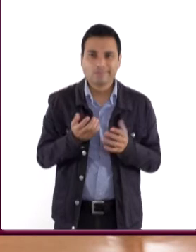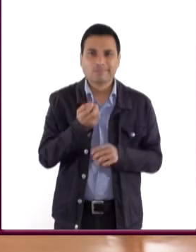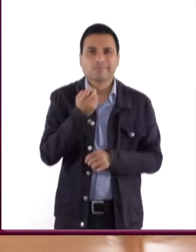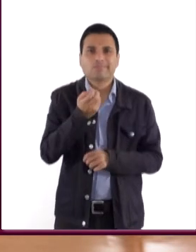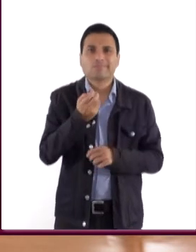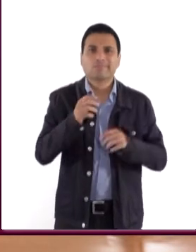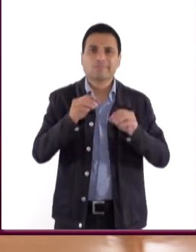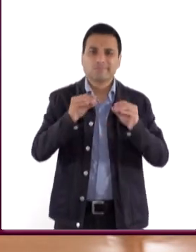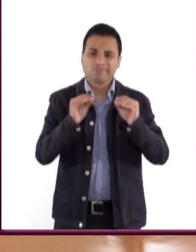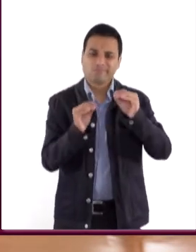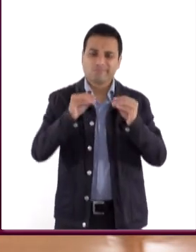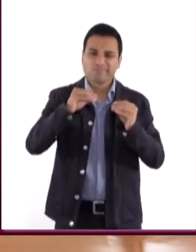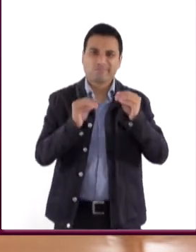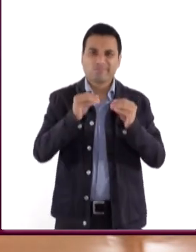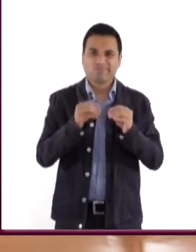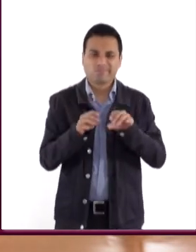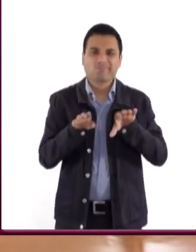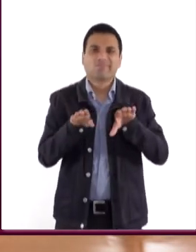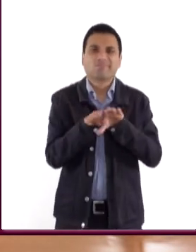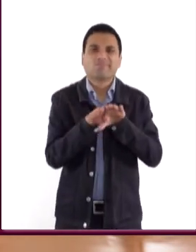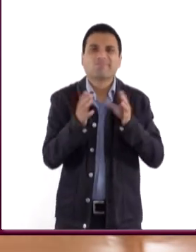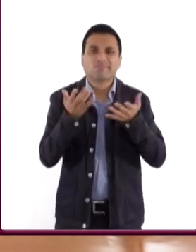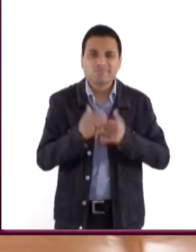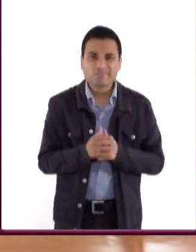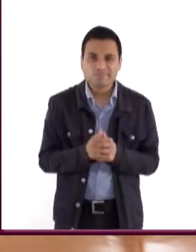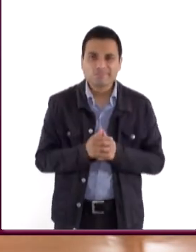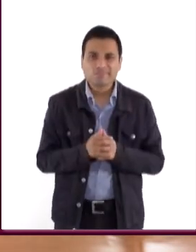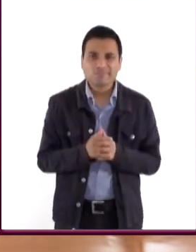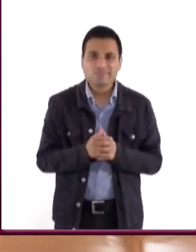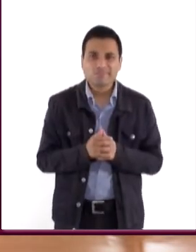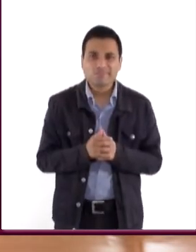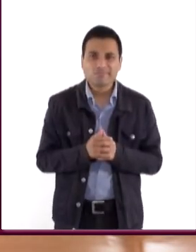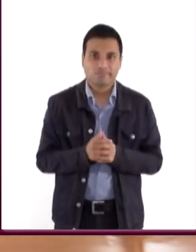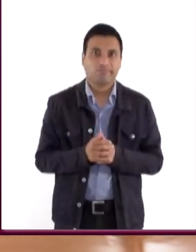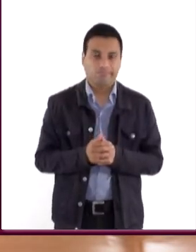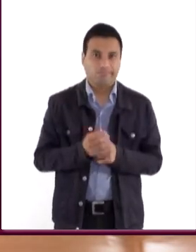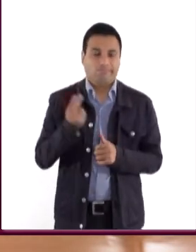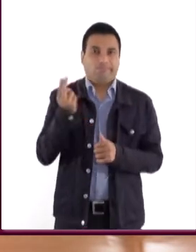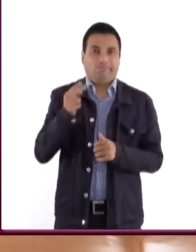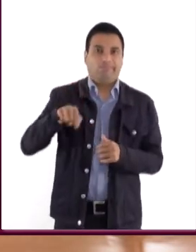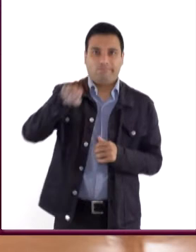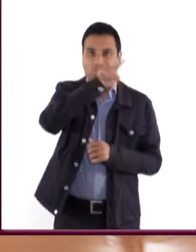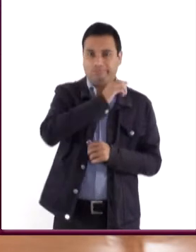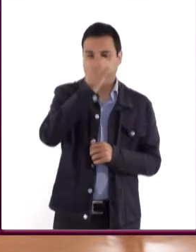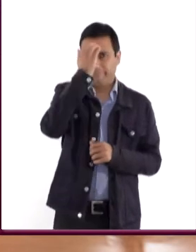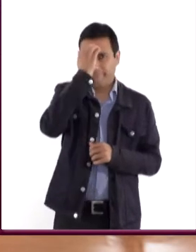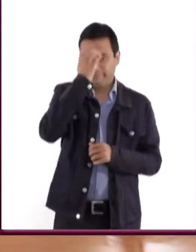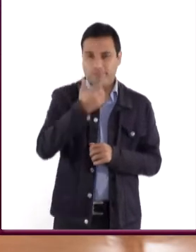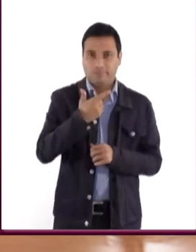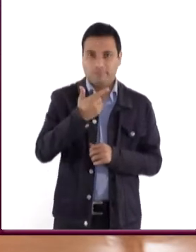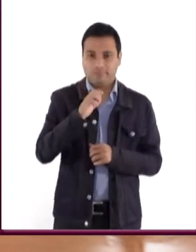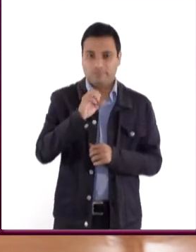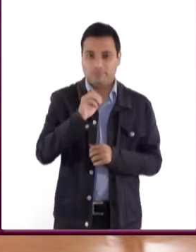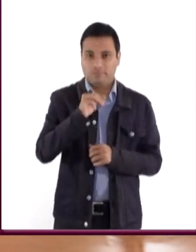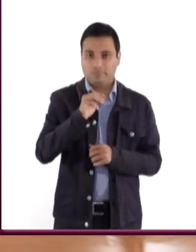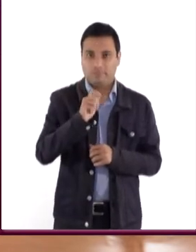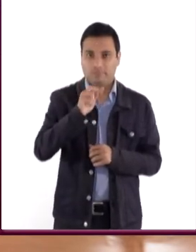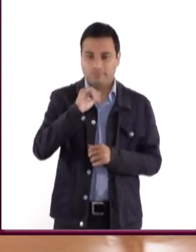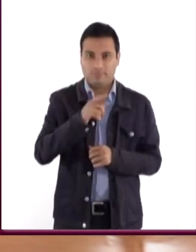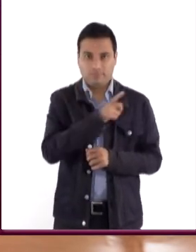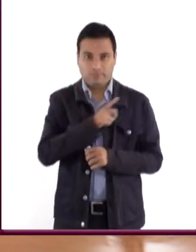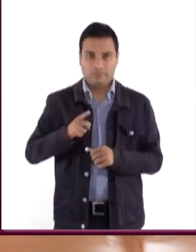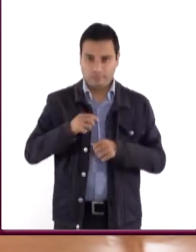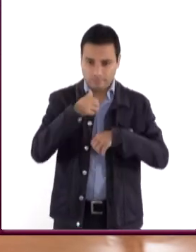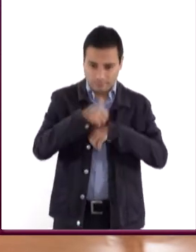esta deformación y el esfuerzo, pues la geometría es indispensable conocerla. Entonces tiene que hacer por métodos